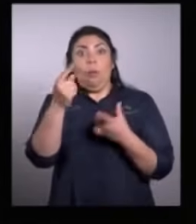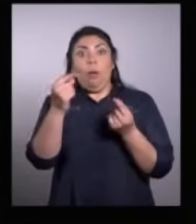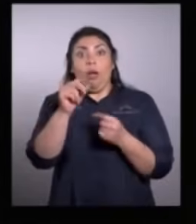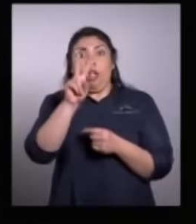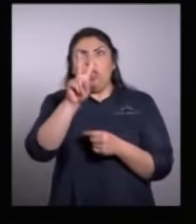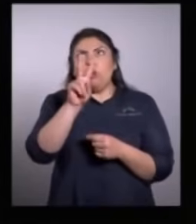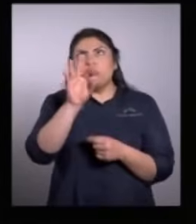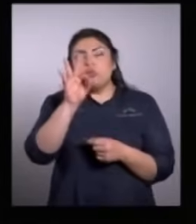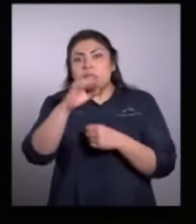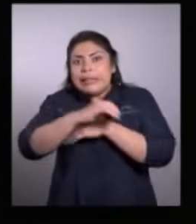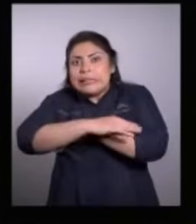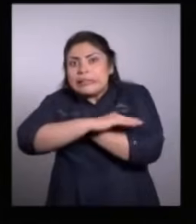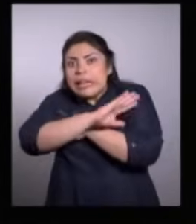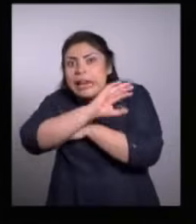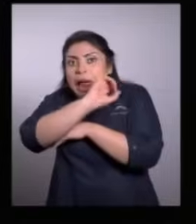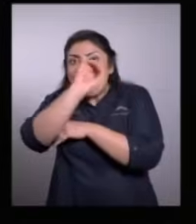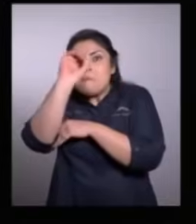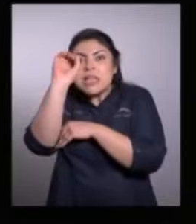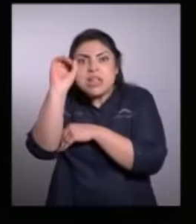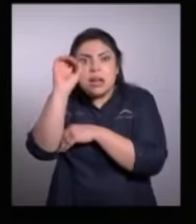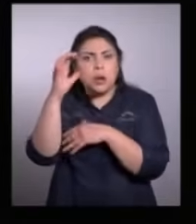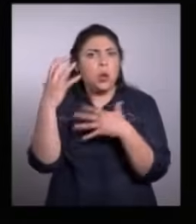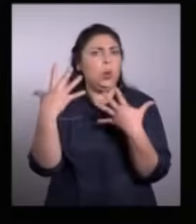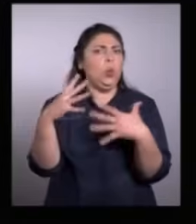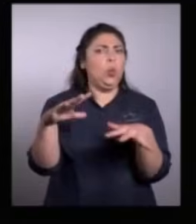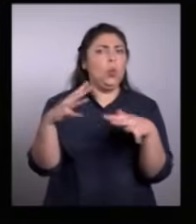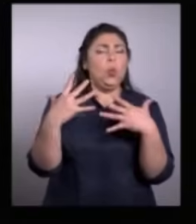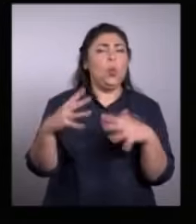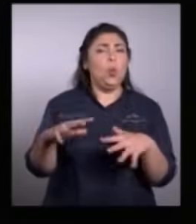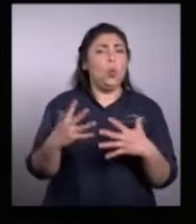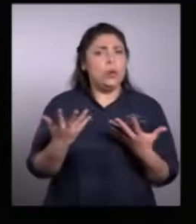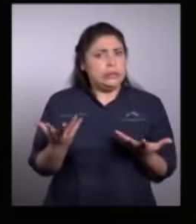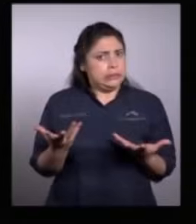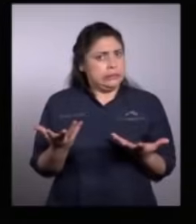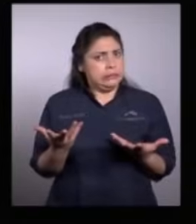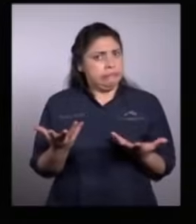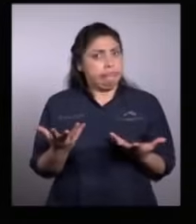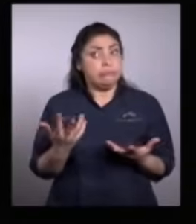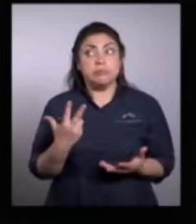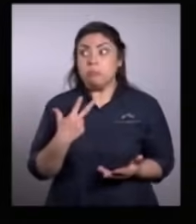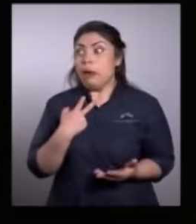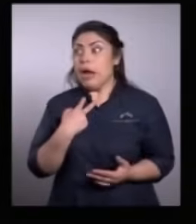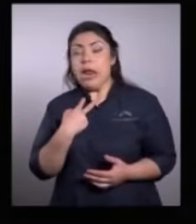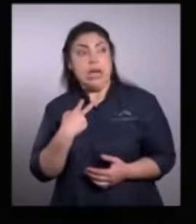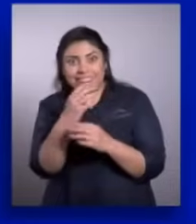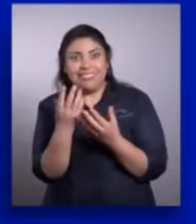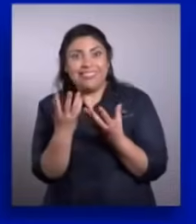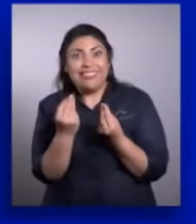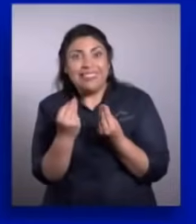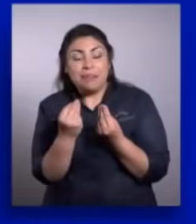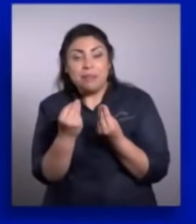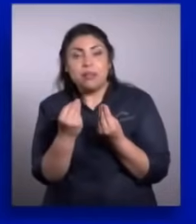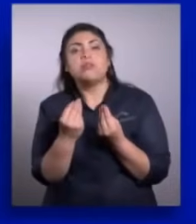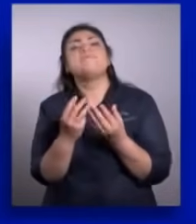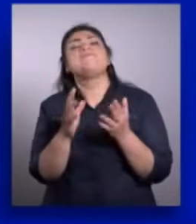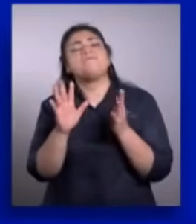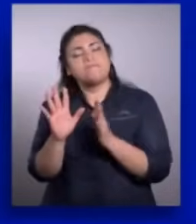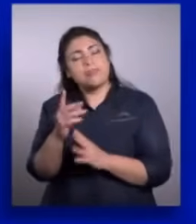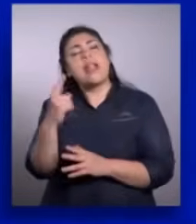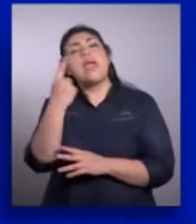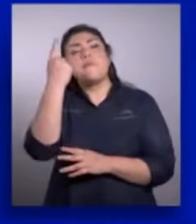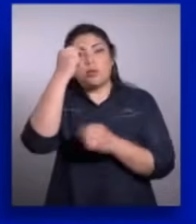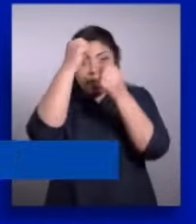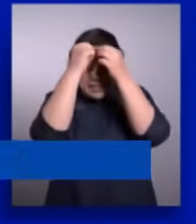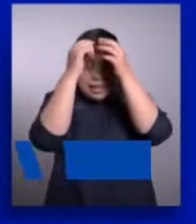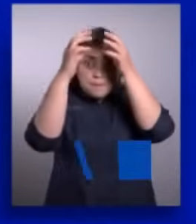imprudencia va a abrirle la puerta al espíritu de miedo Peor si va a pasar algo, quien va a pasar, peor si me van a asaltar Prudencia es importante